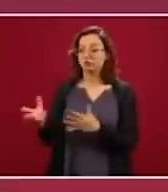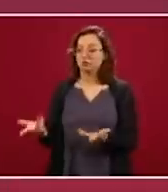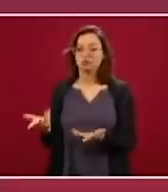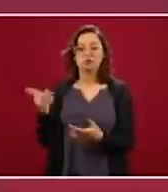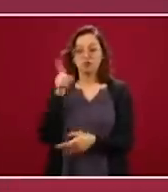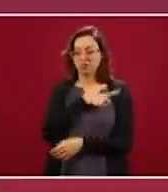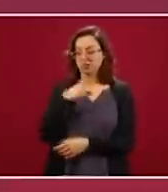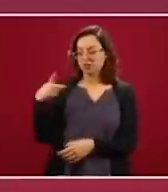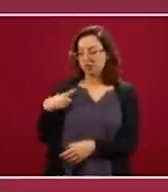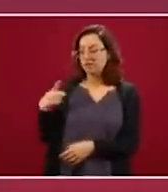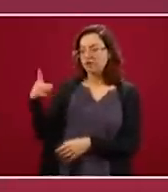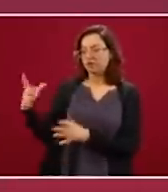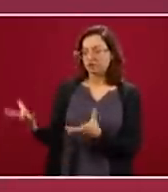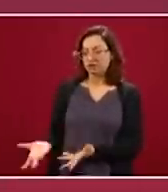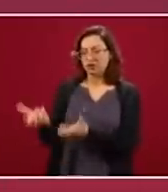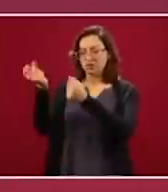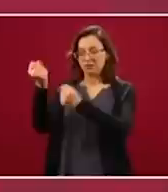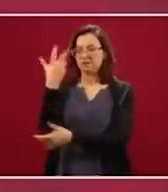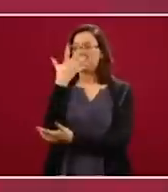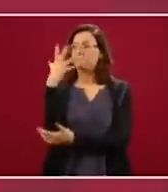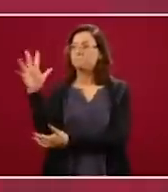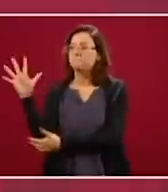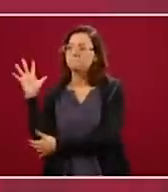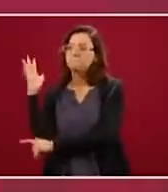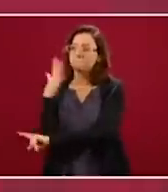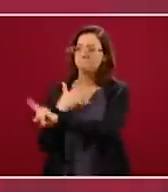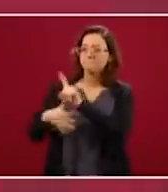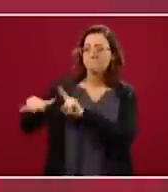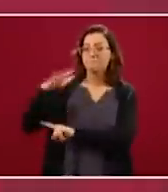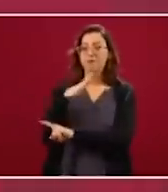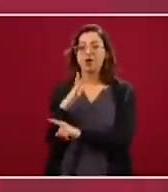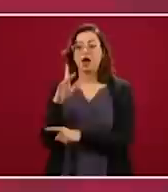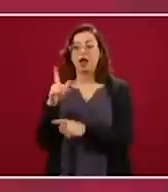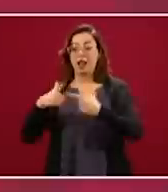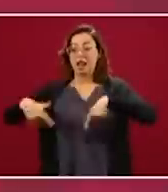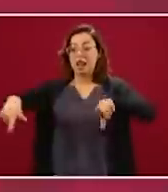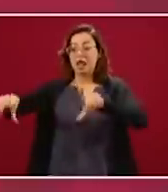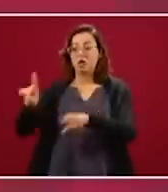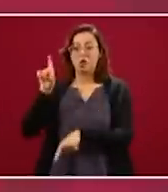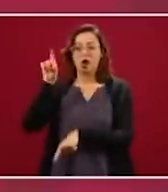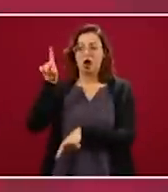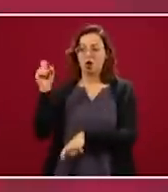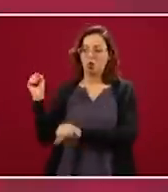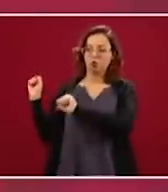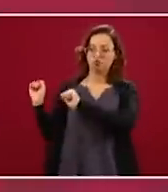parque ecológico, ¿sí? Porque se está recuperando el lago.